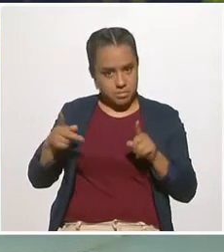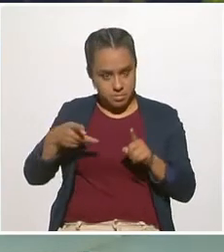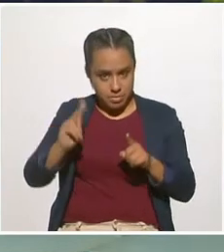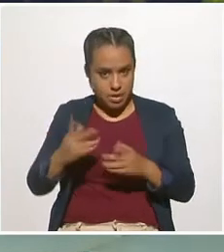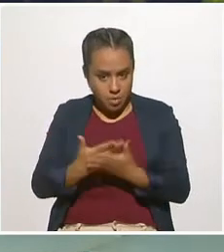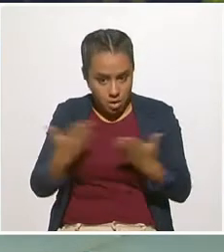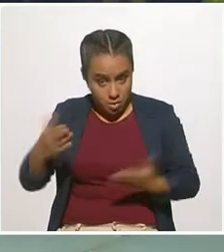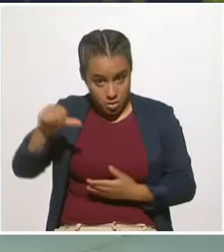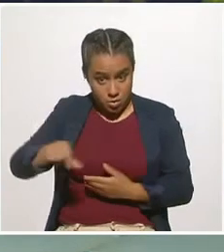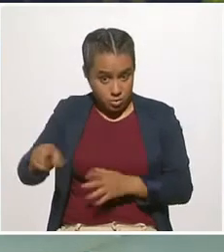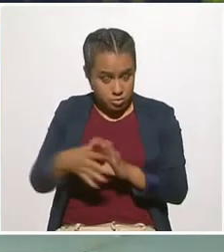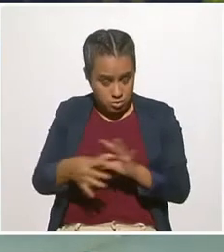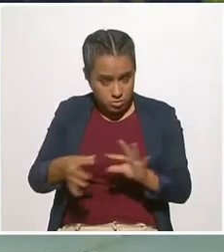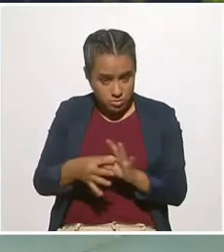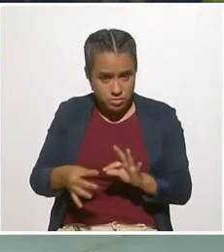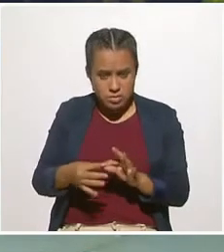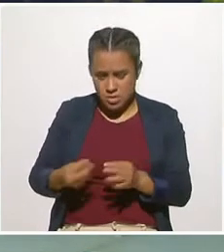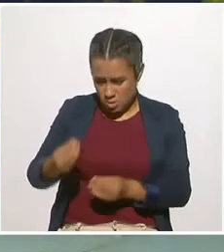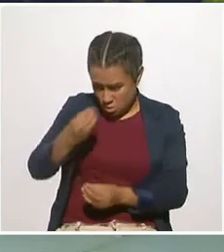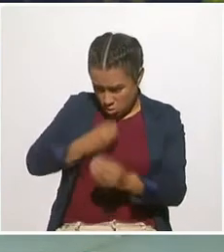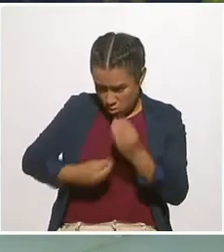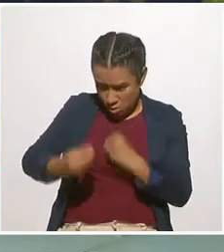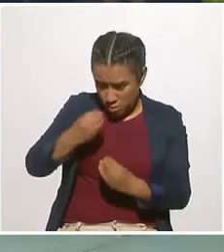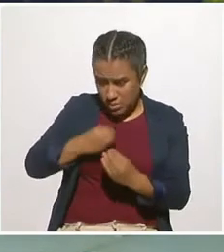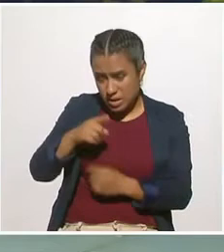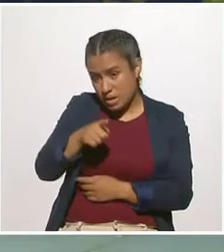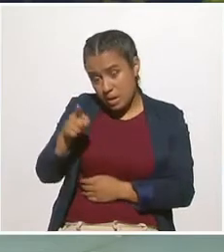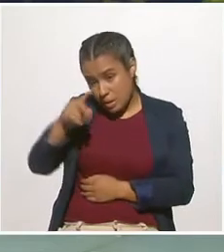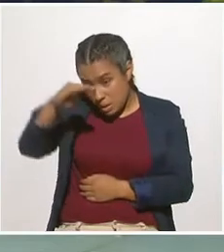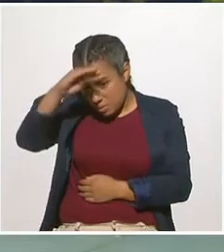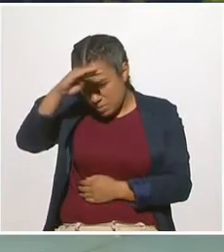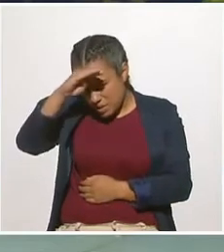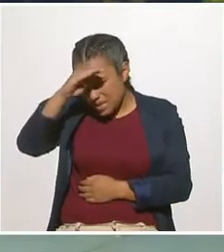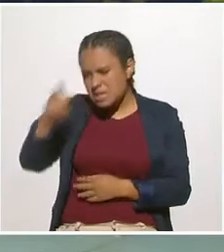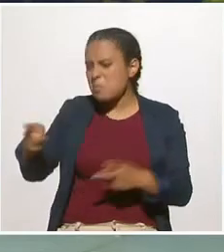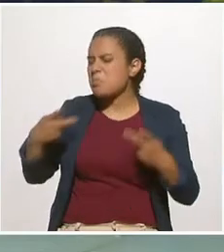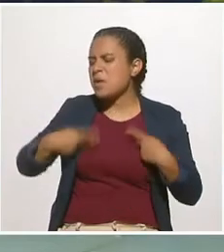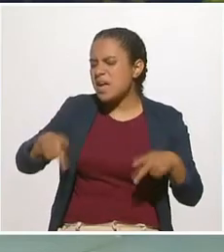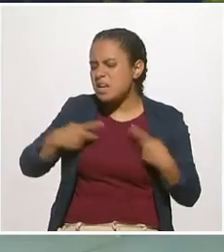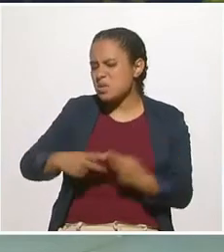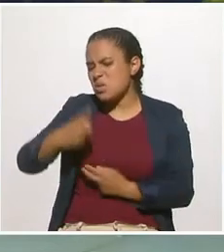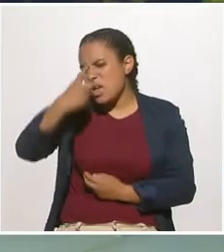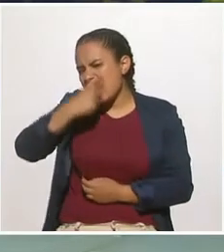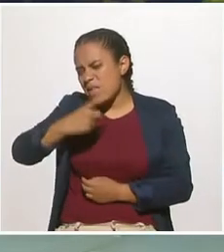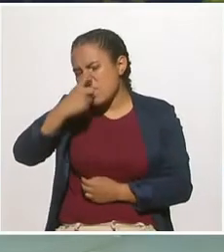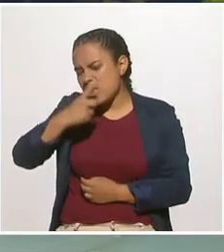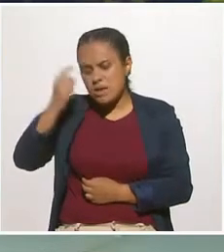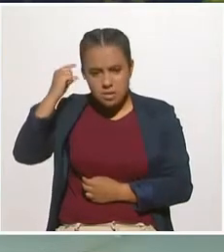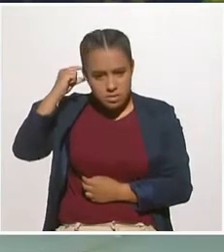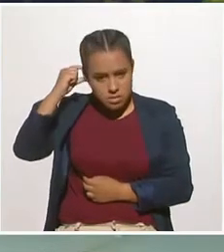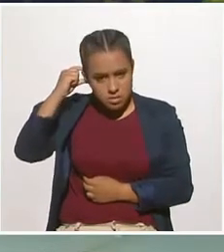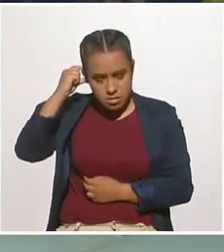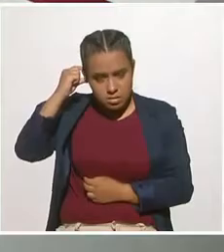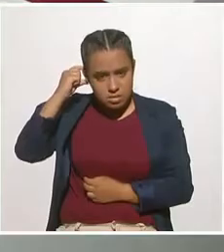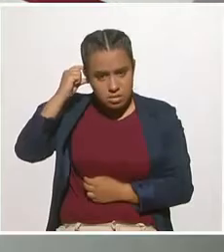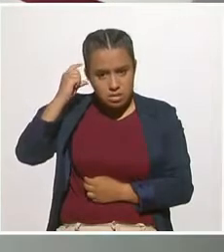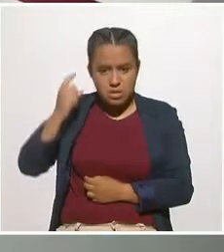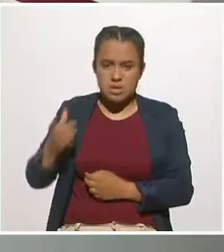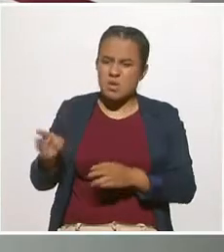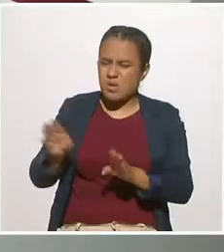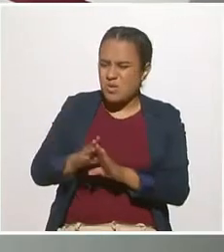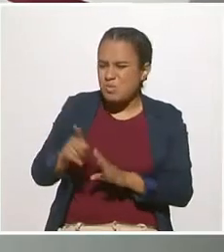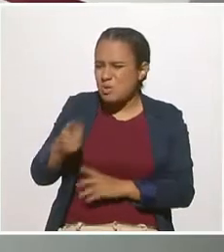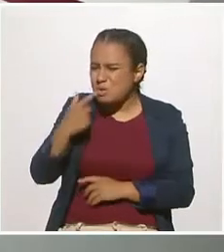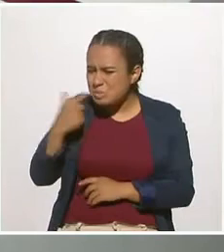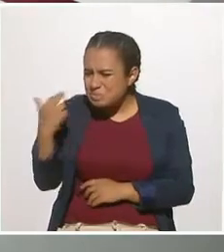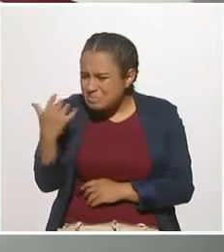Los alimentos, entonces, creemos que para personas con diabetes son un poco desabridos, no tienen sabor. ¿Qué es lo